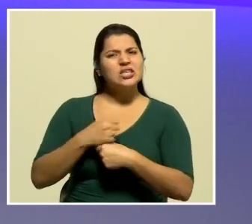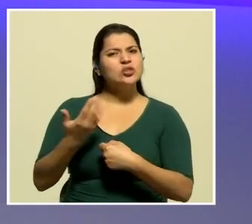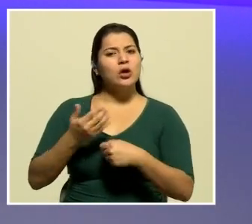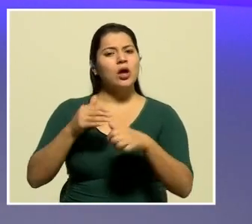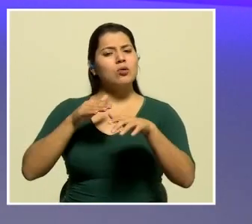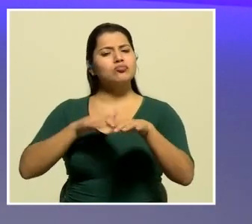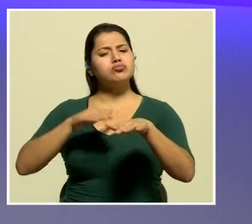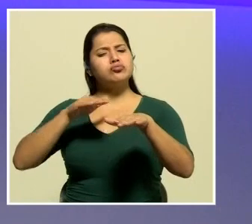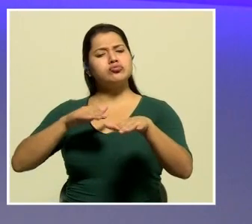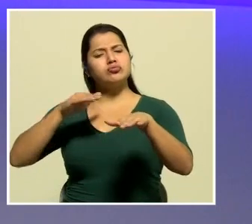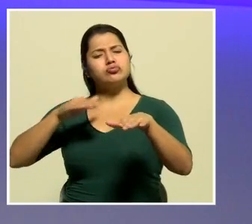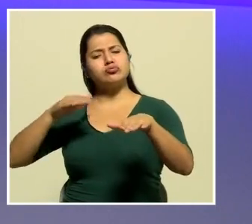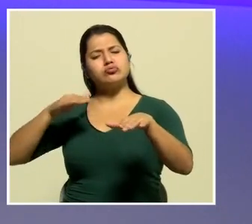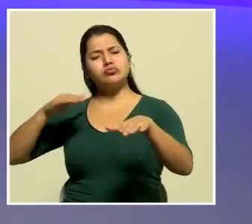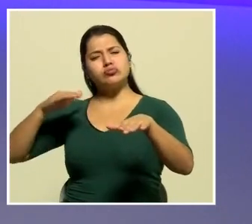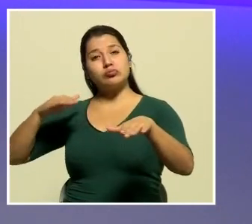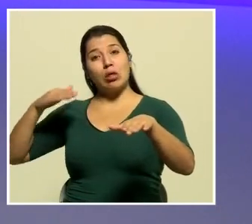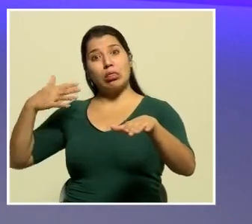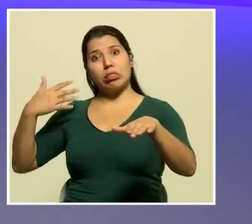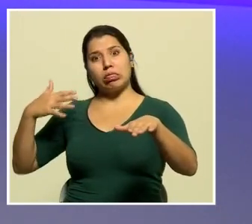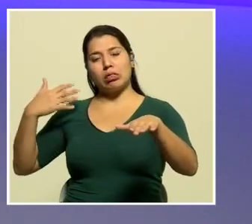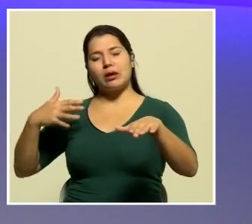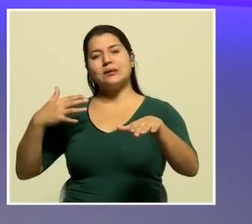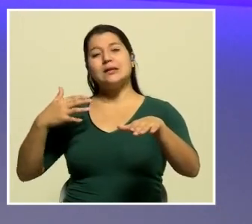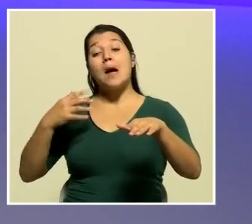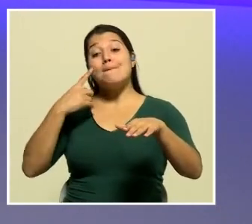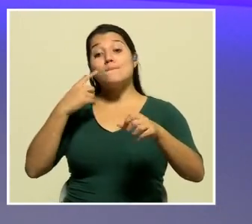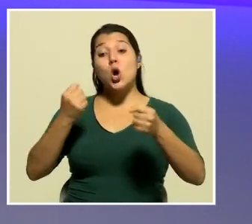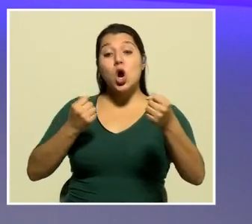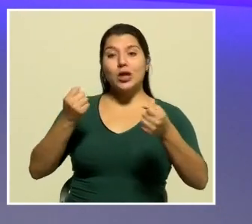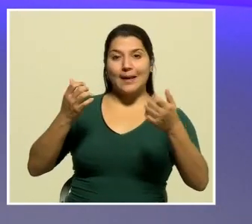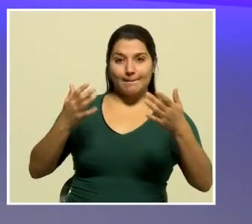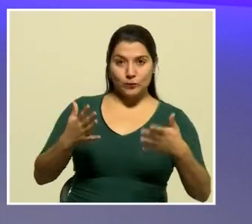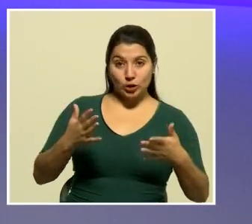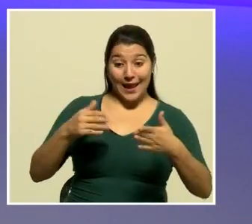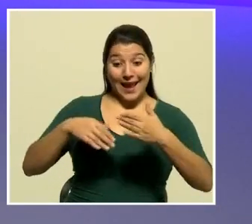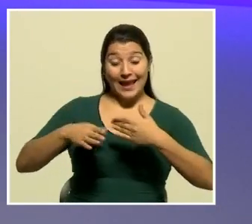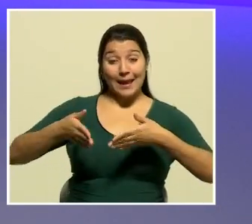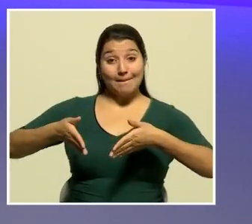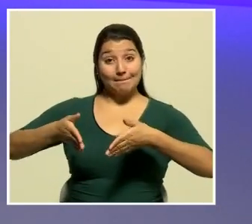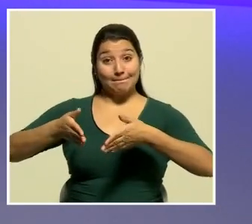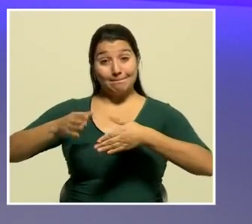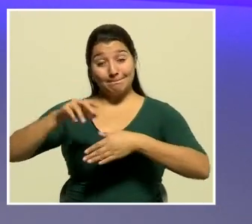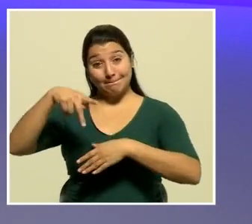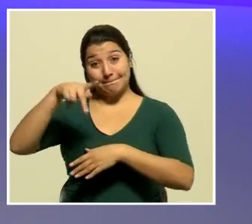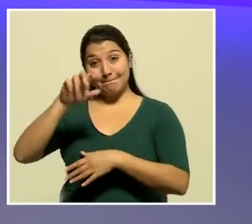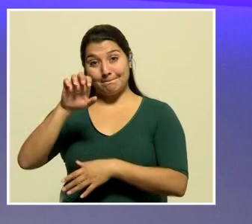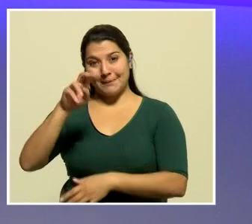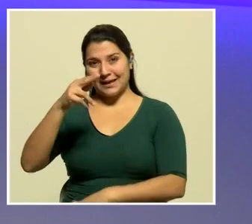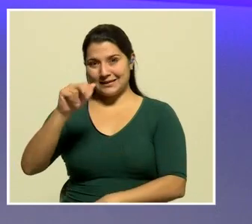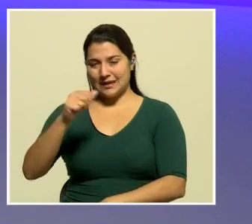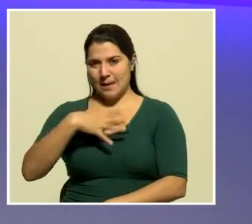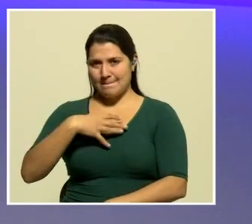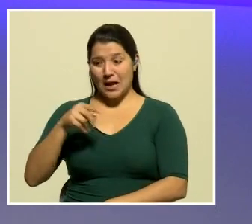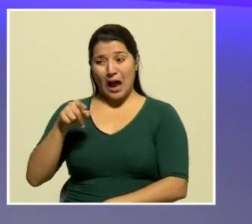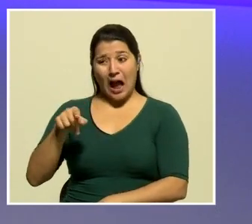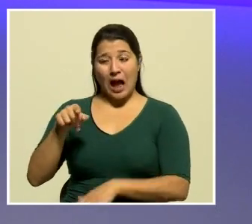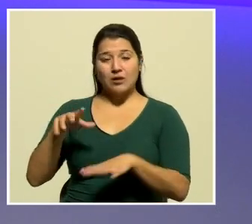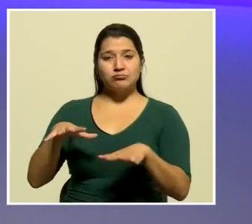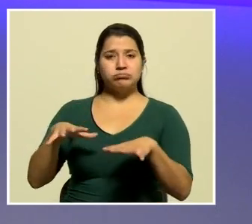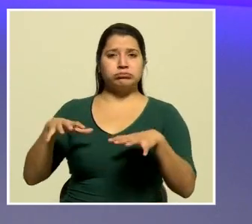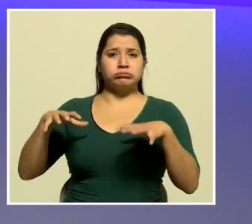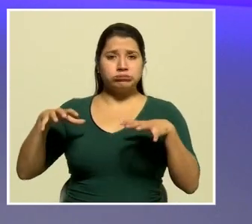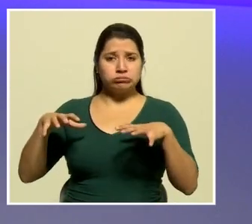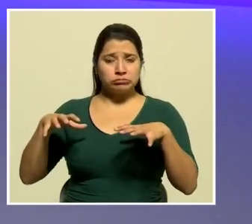de camiones y personas de ambos lados de Peñas Blancas. La situación allí es muy tensa, ya